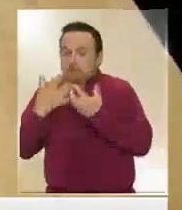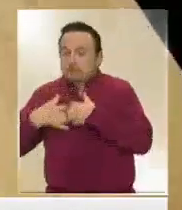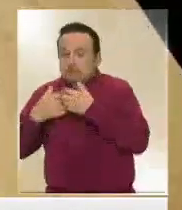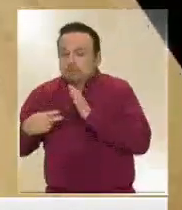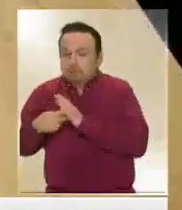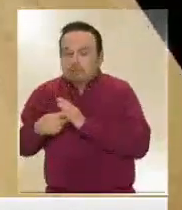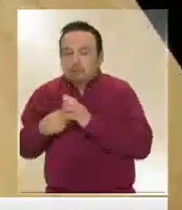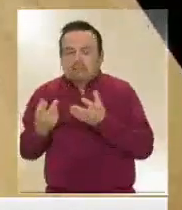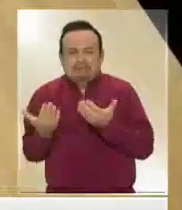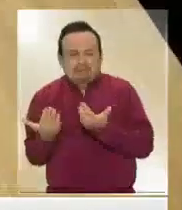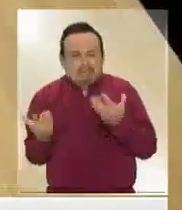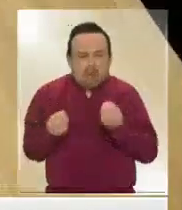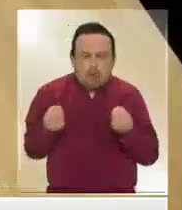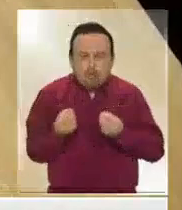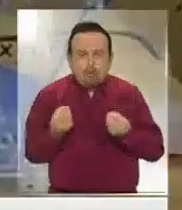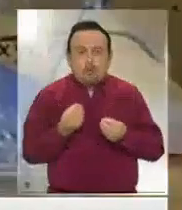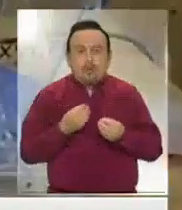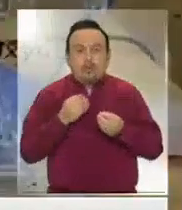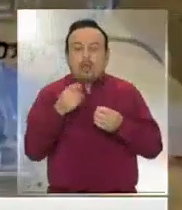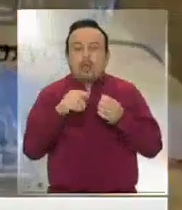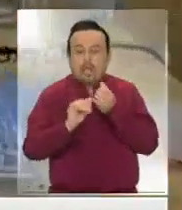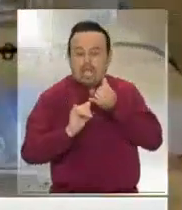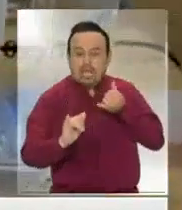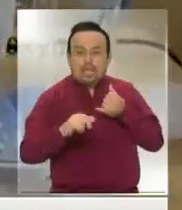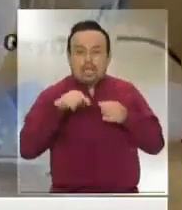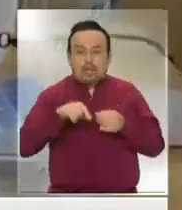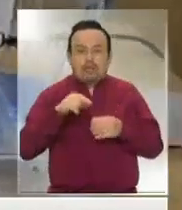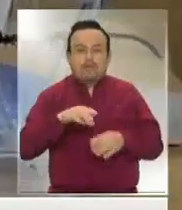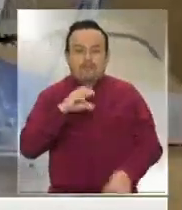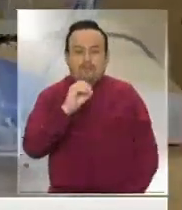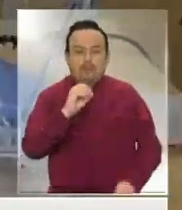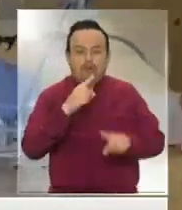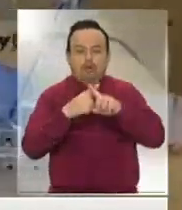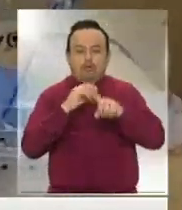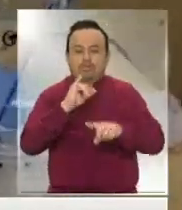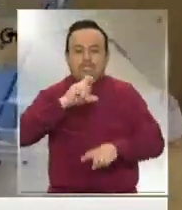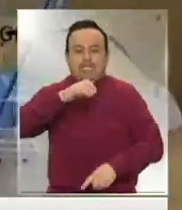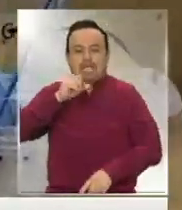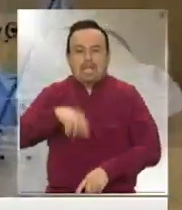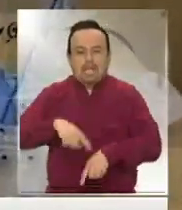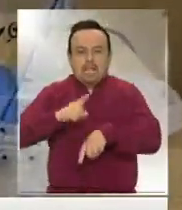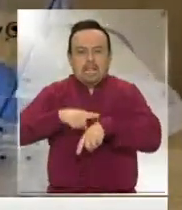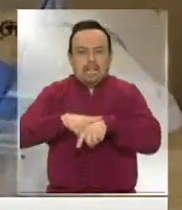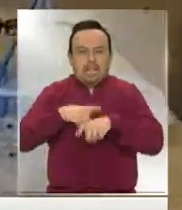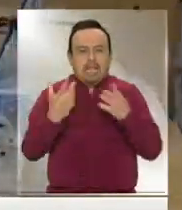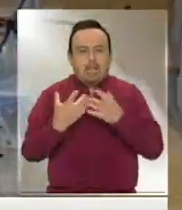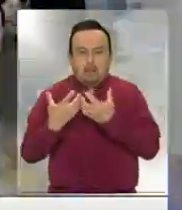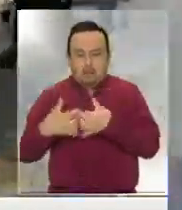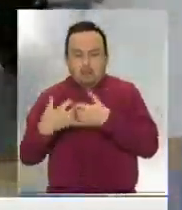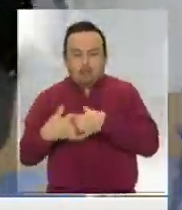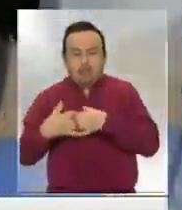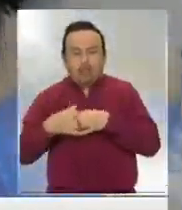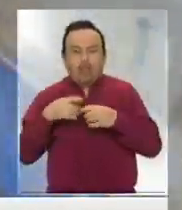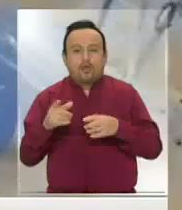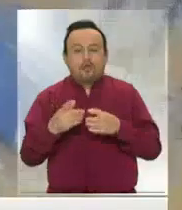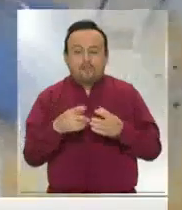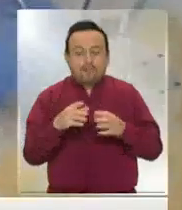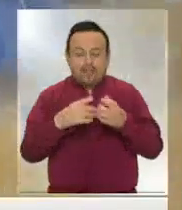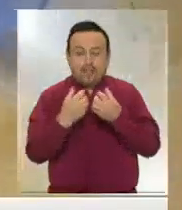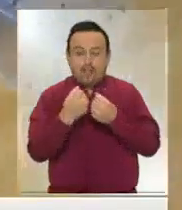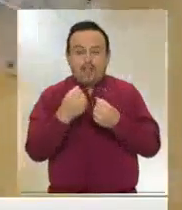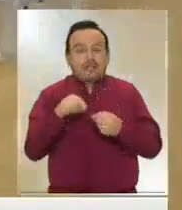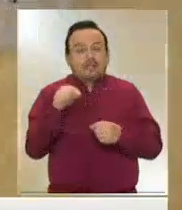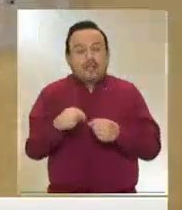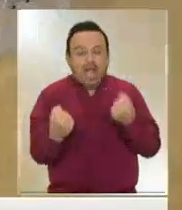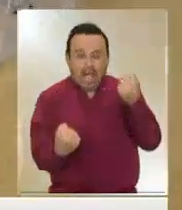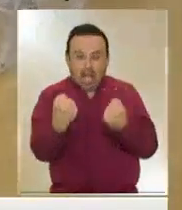artificiales, un grupo de ingenieros de Oxygen crearon un proyecto en tiempo récord. Se trata de un motor adaptado a los limpiaparabrisas que crea